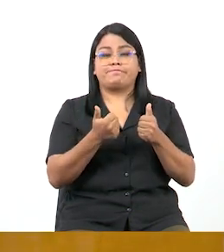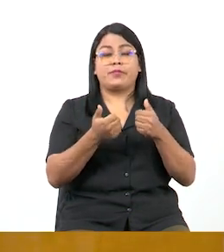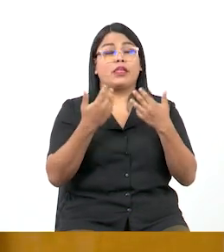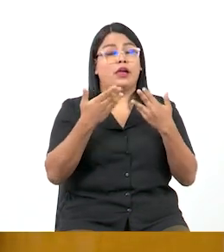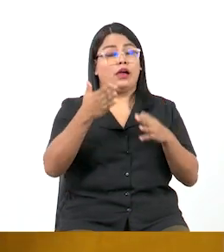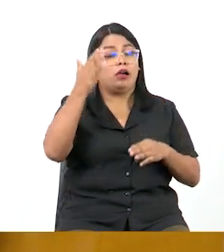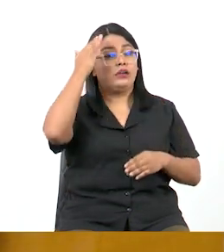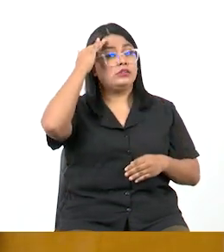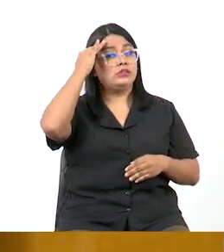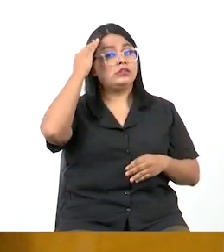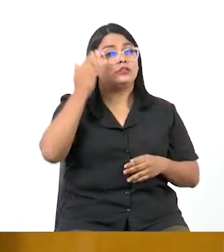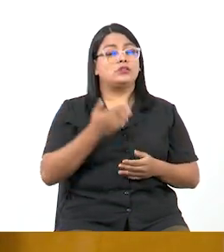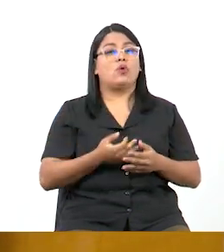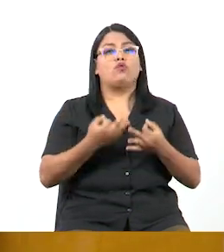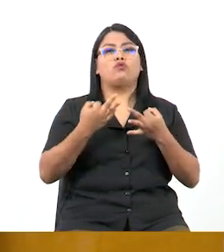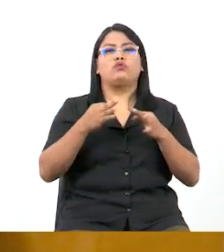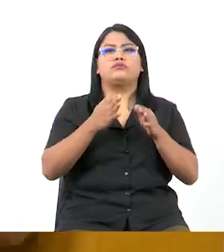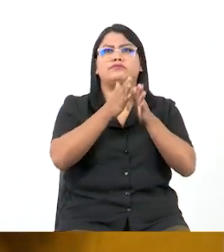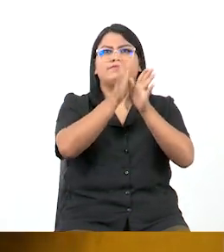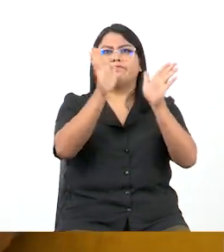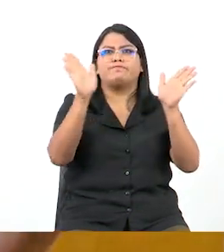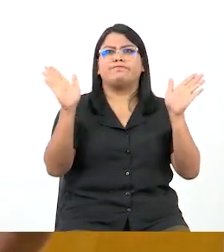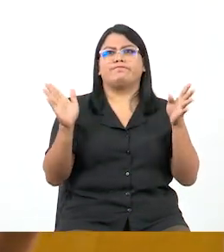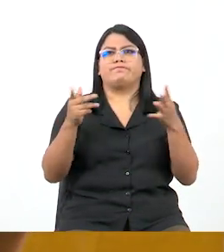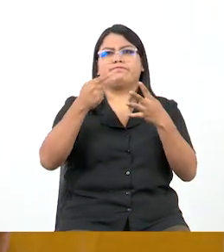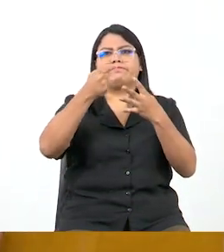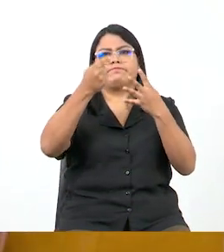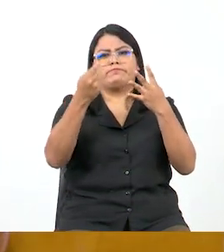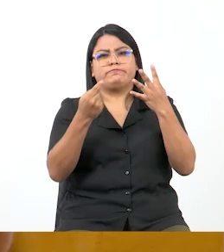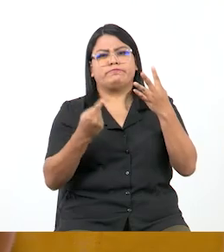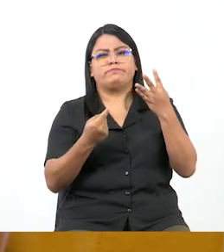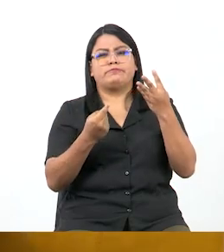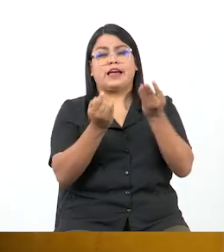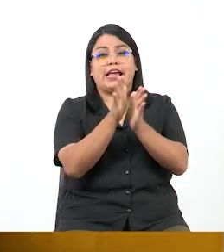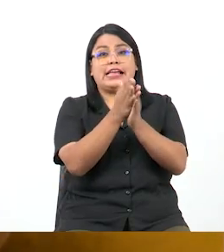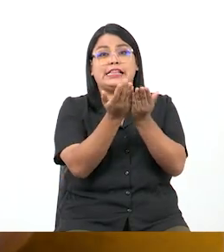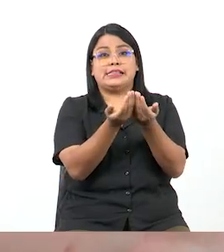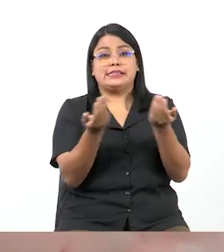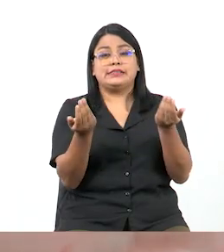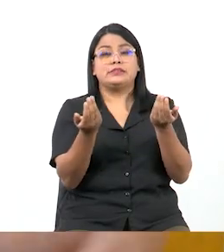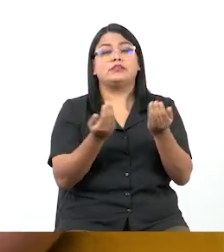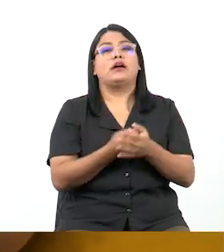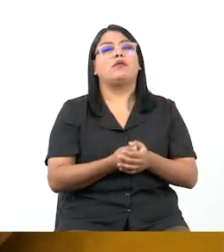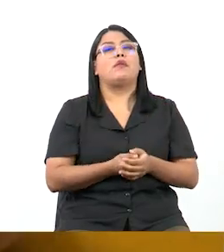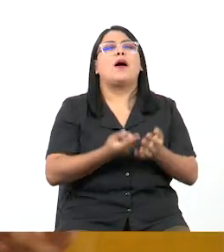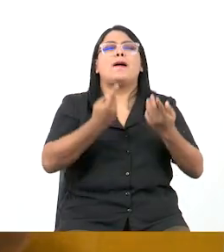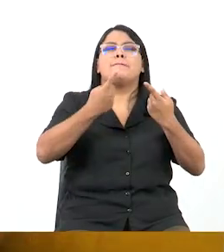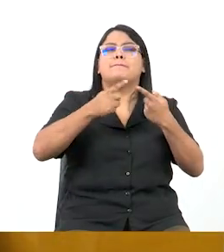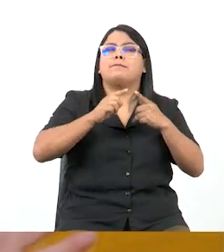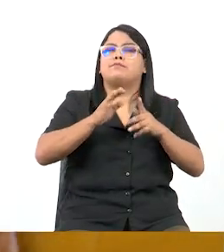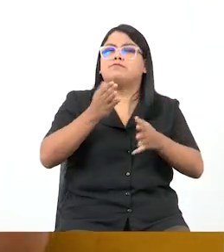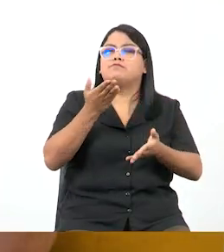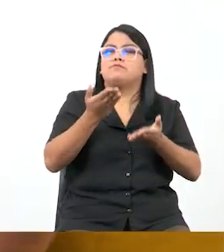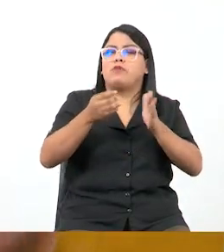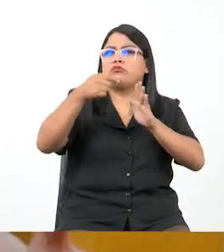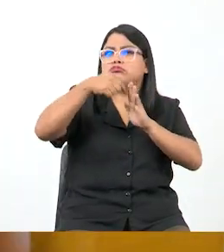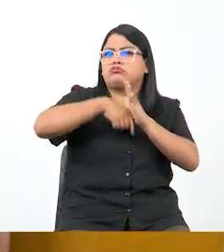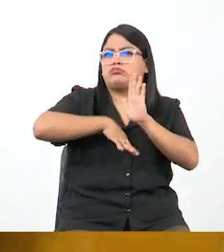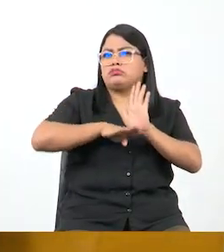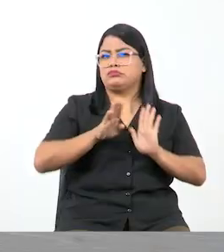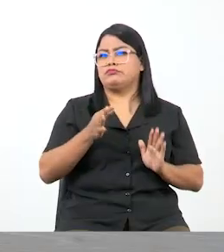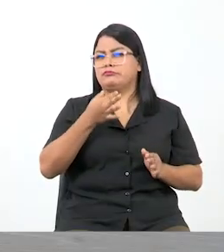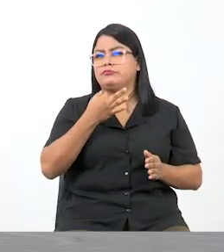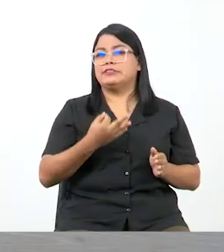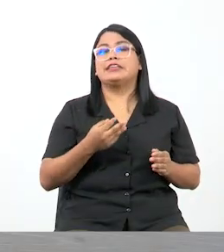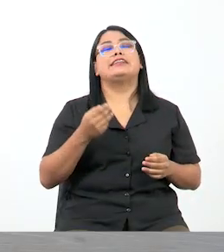Bueno, Oliver, ya conocemos de forma general las partes en las cuales se divide el libro de texto. Sin embargo, sería bueno profundizar en